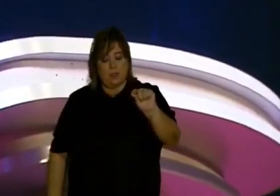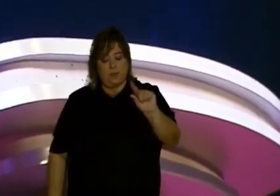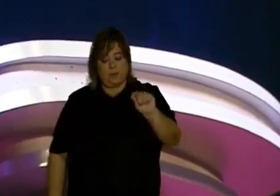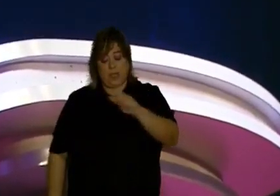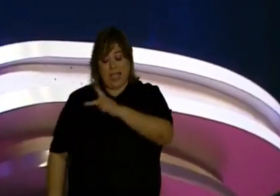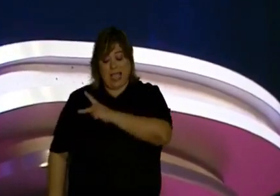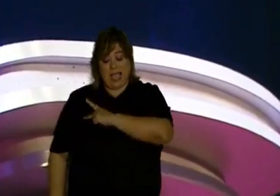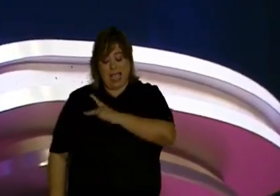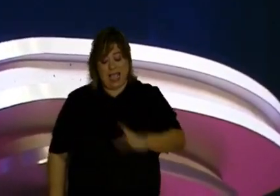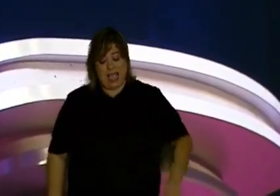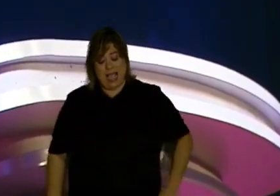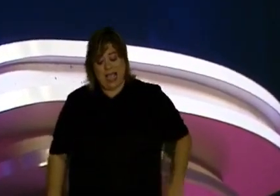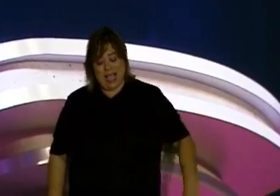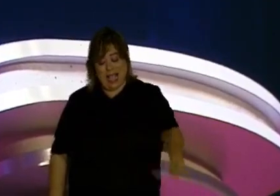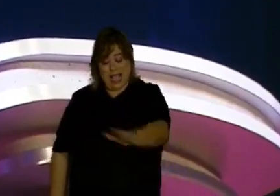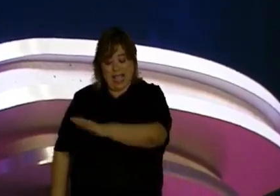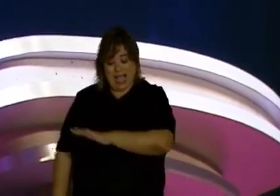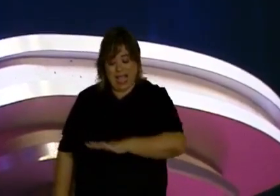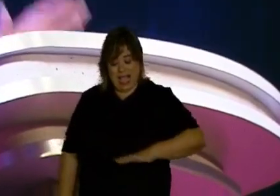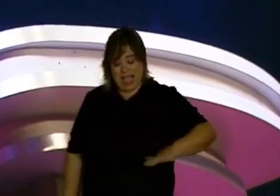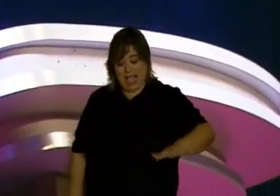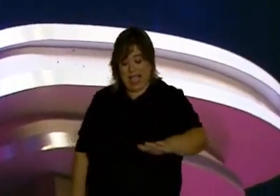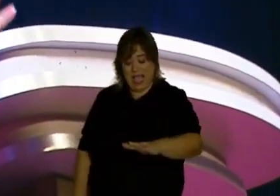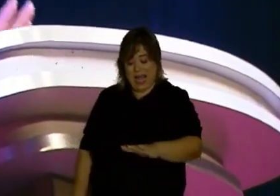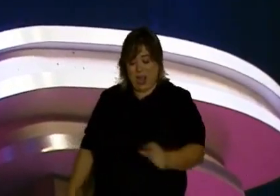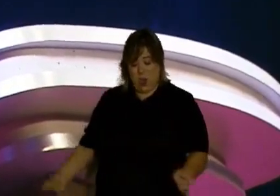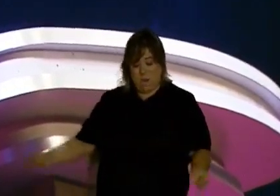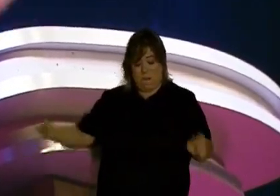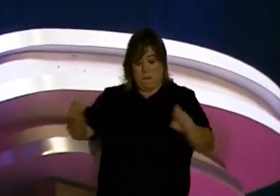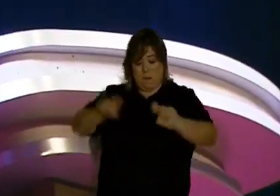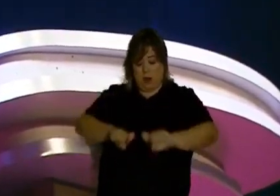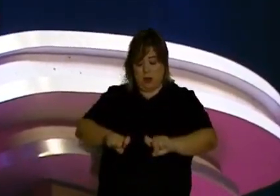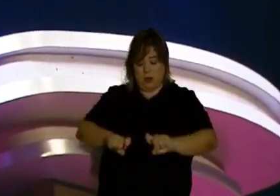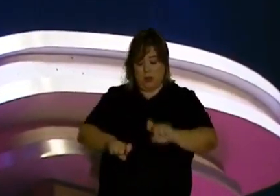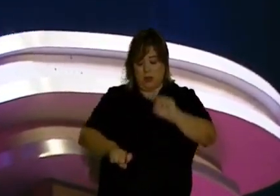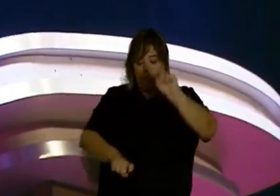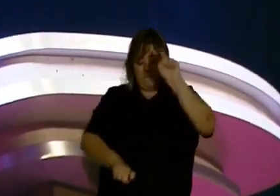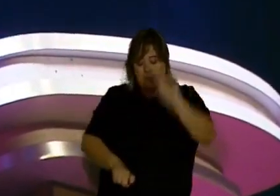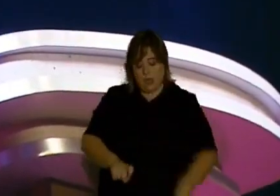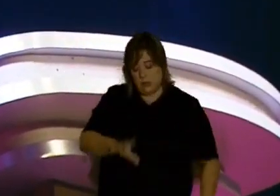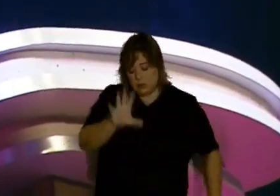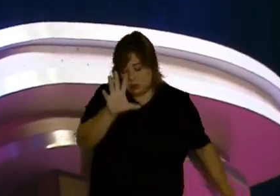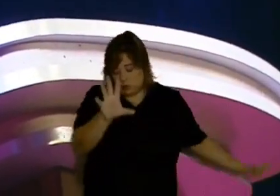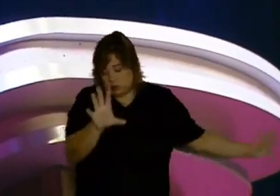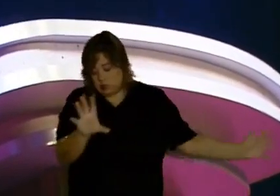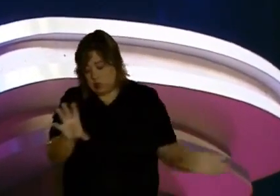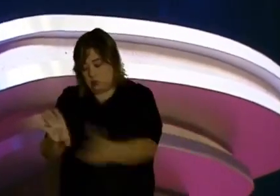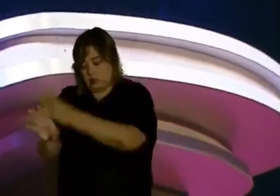cielos sufre violencia y los violentos lo